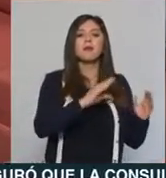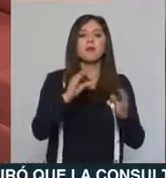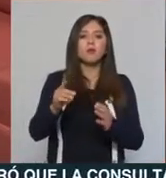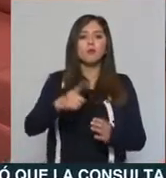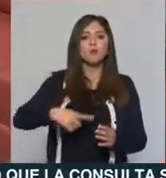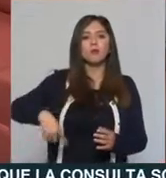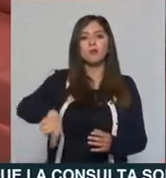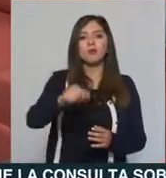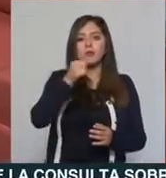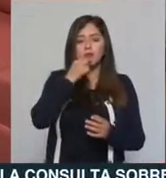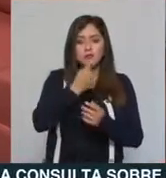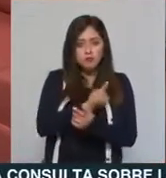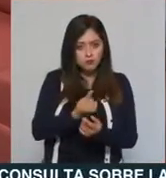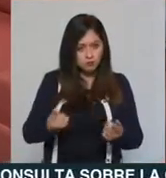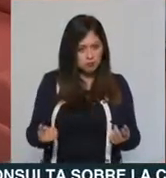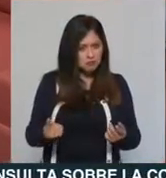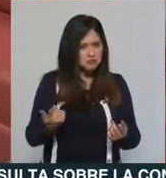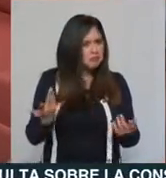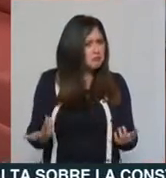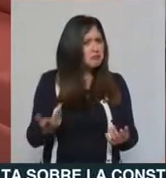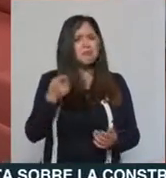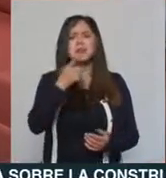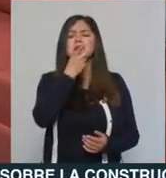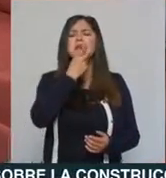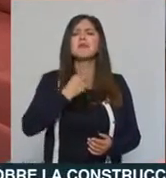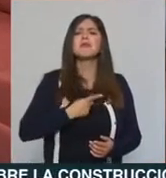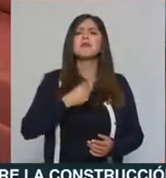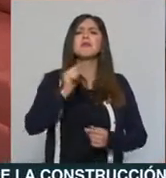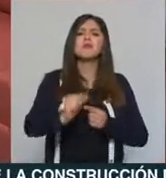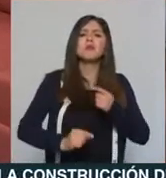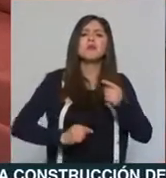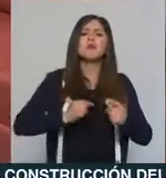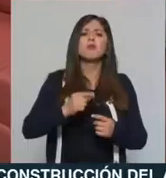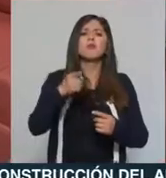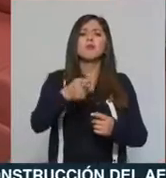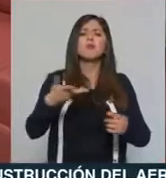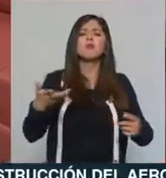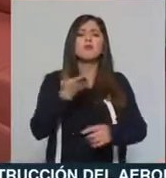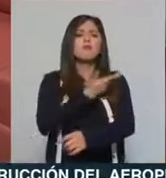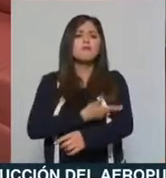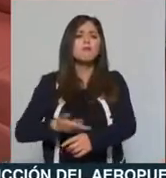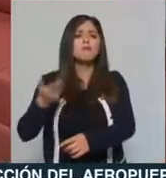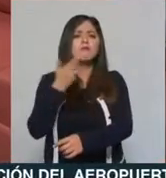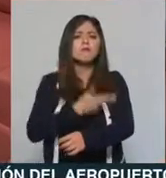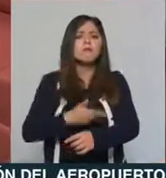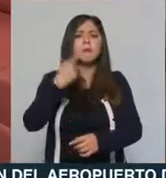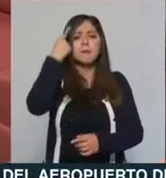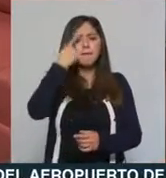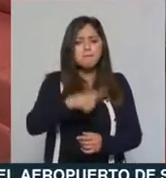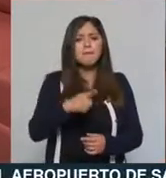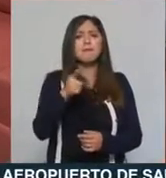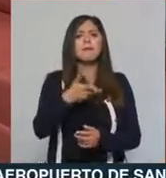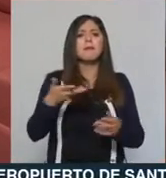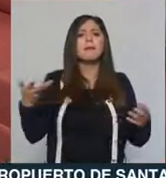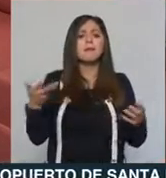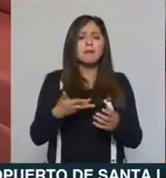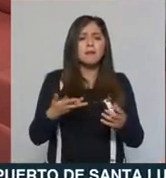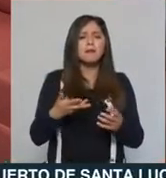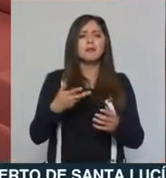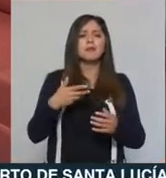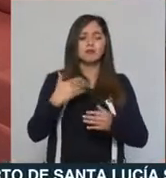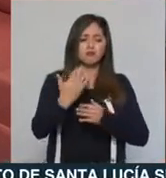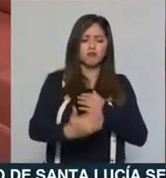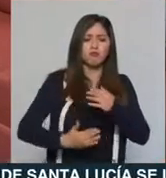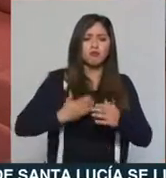niños. Pero cuéntanos, ¿cuál ha sido el proceso más difícil que has tenido tú que pasar precisamente para